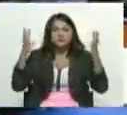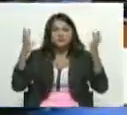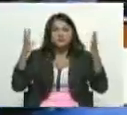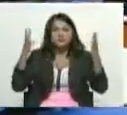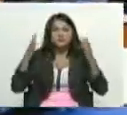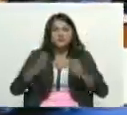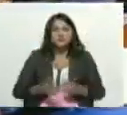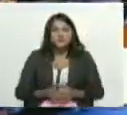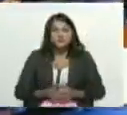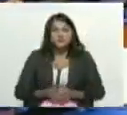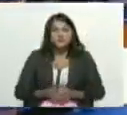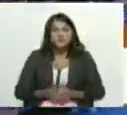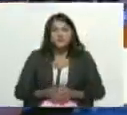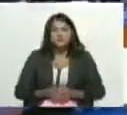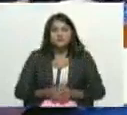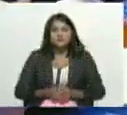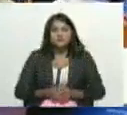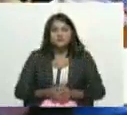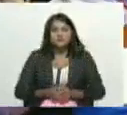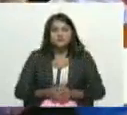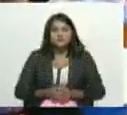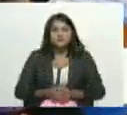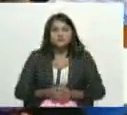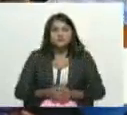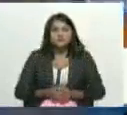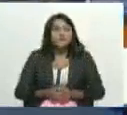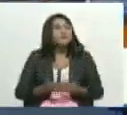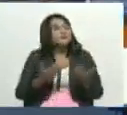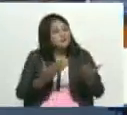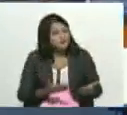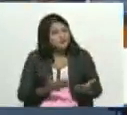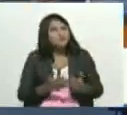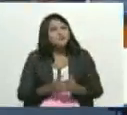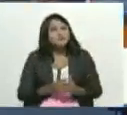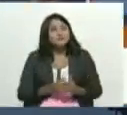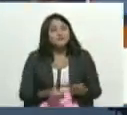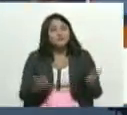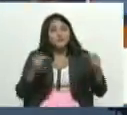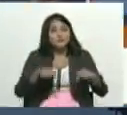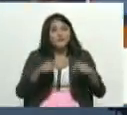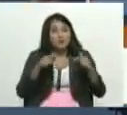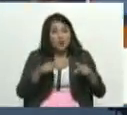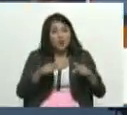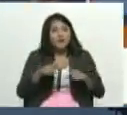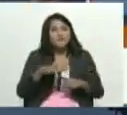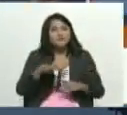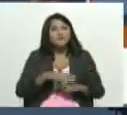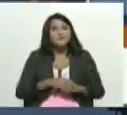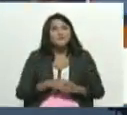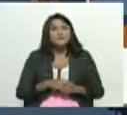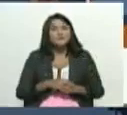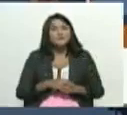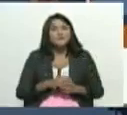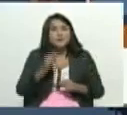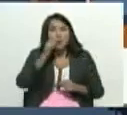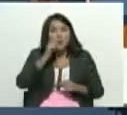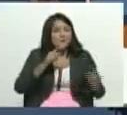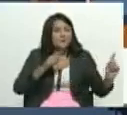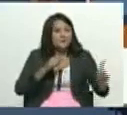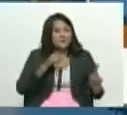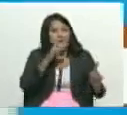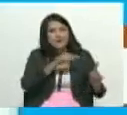bien tenemos el placer de contar también esta mesa con el compañero que viene de